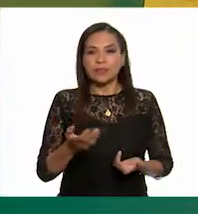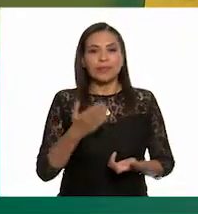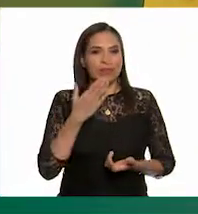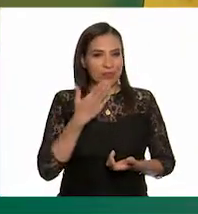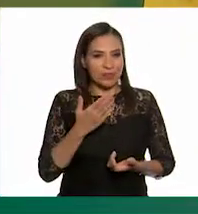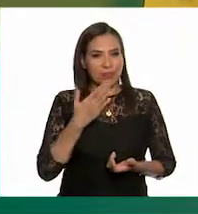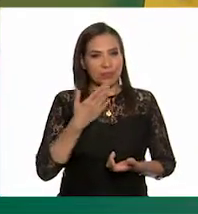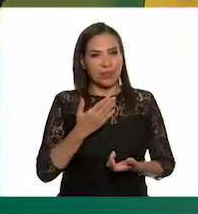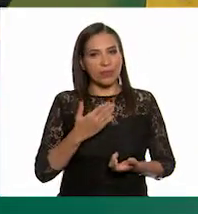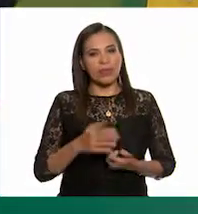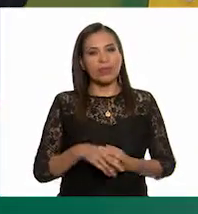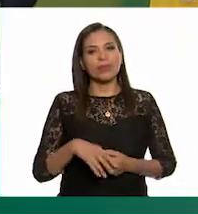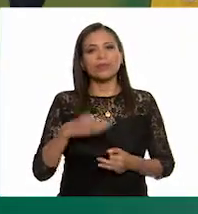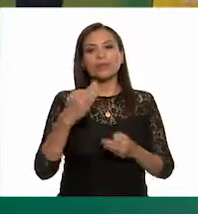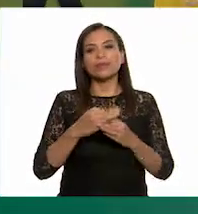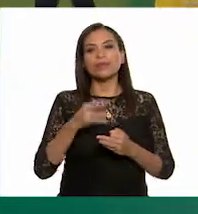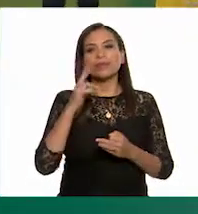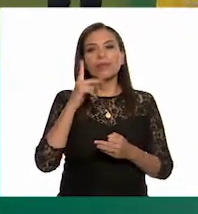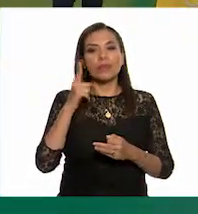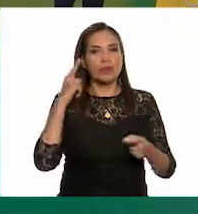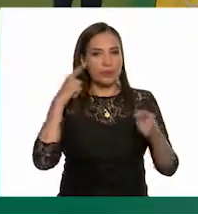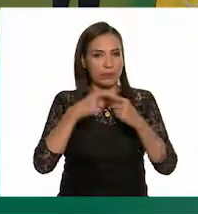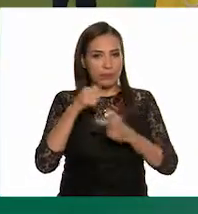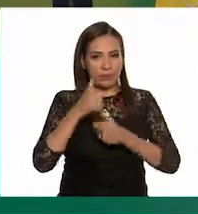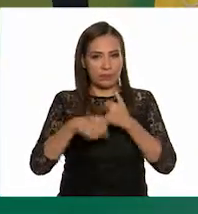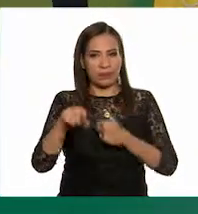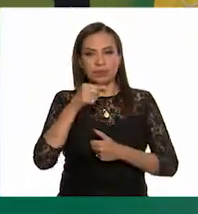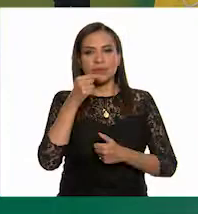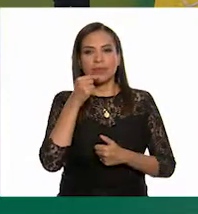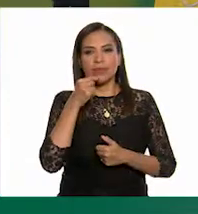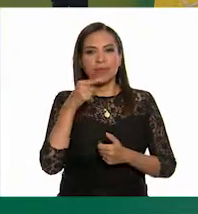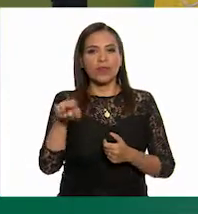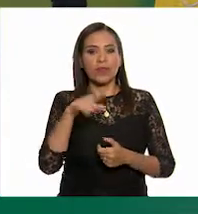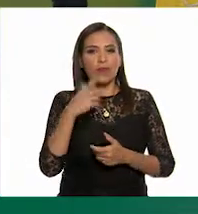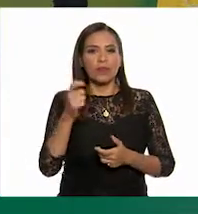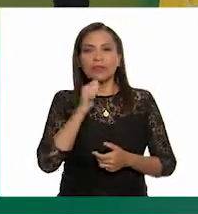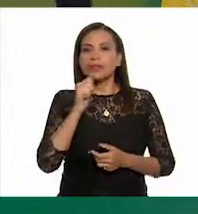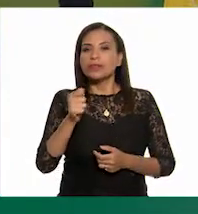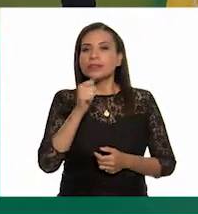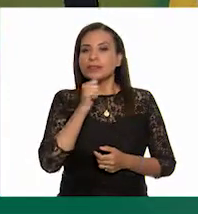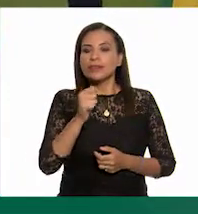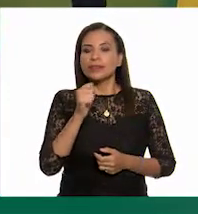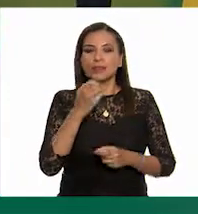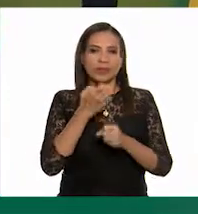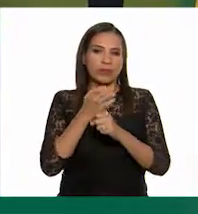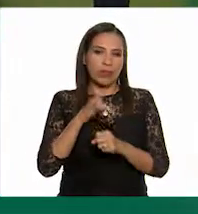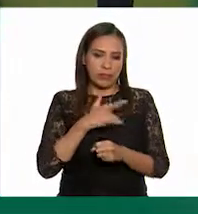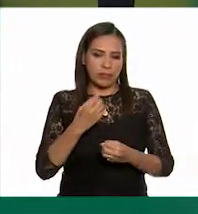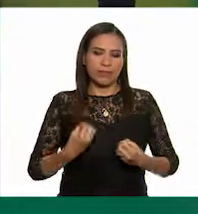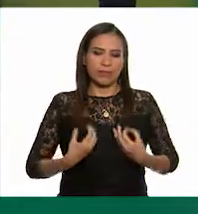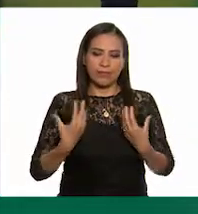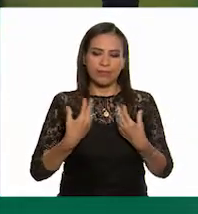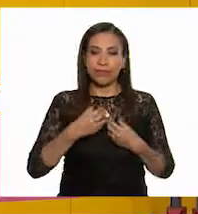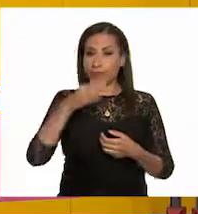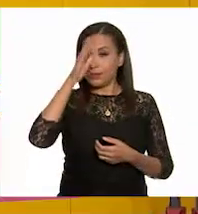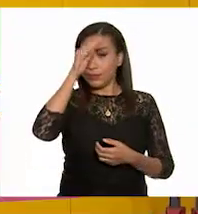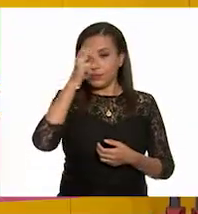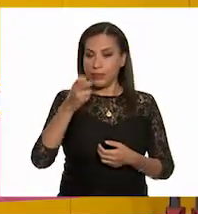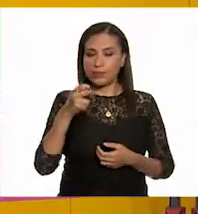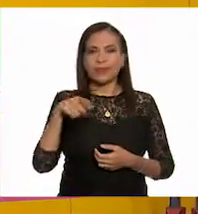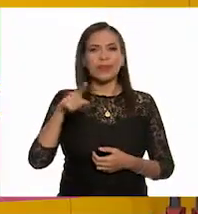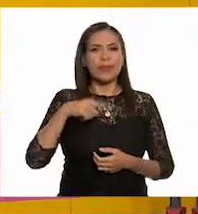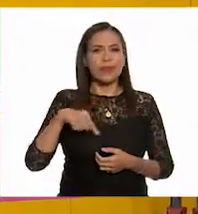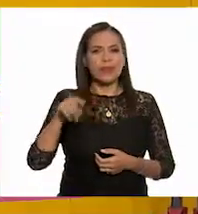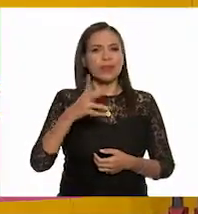Muy bien. Y les vamos a dejar un reto a los niños. Sí, sí. Van a ser nuestros reporteros de los estados de ánimo, ¿de acuerdo? Y